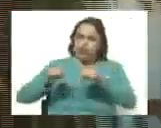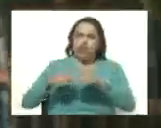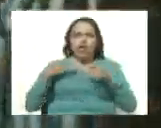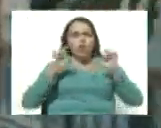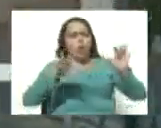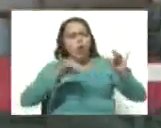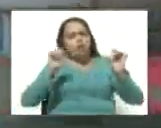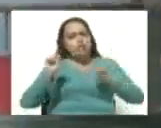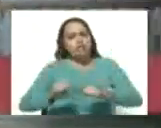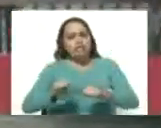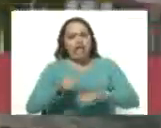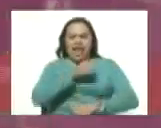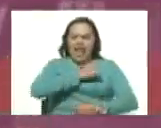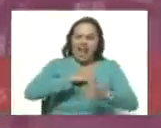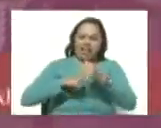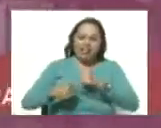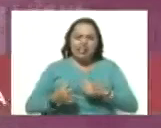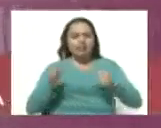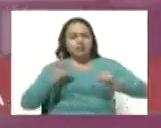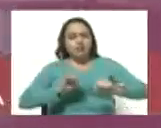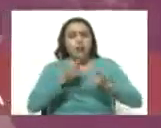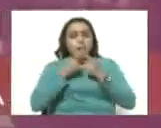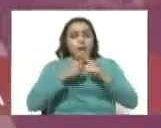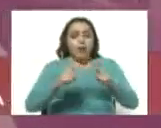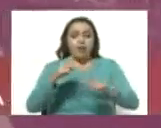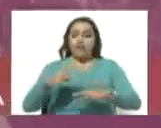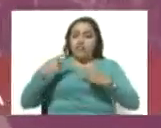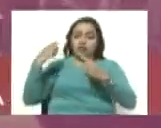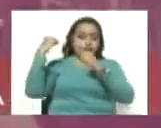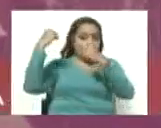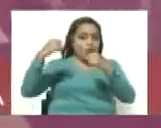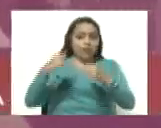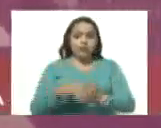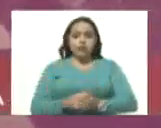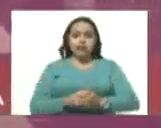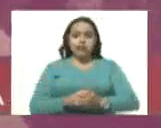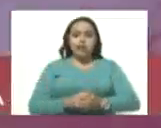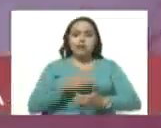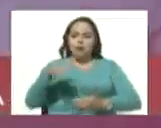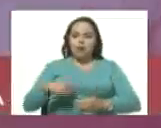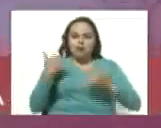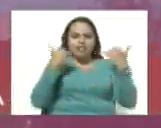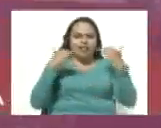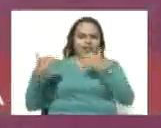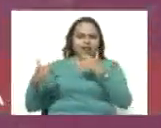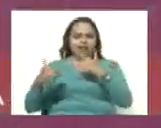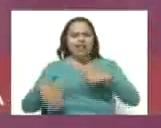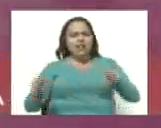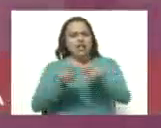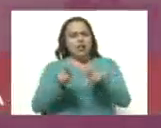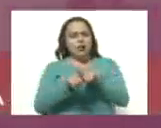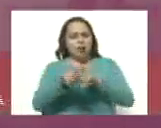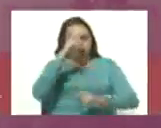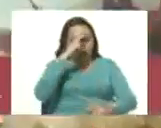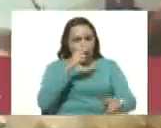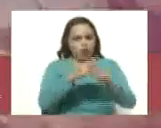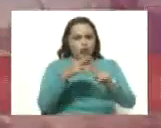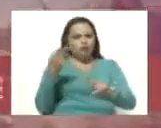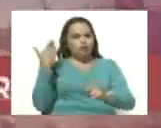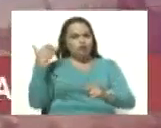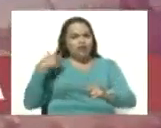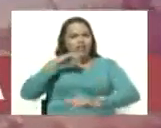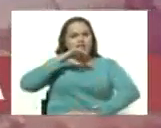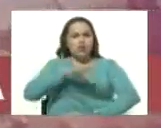y con las heridas que hemos sufrido sí pero victorias al fin que habremos de celebrar como la reivindicación de nuestros antepasados que